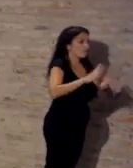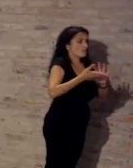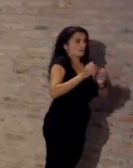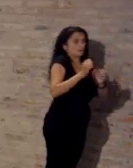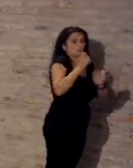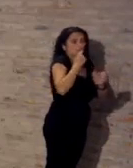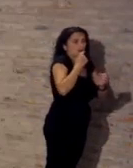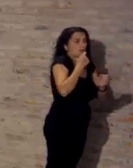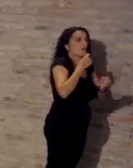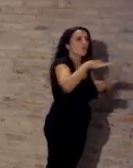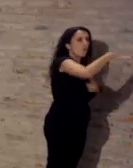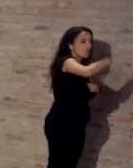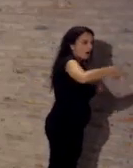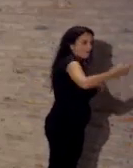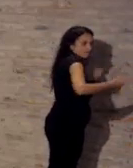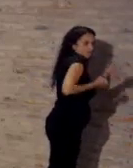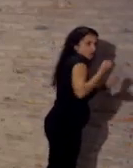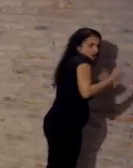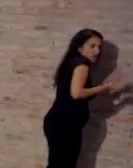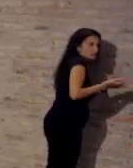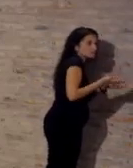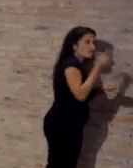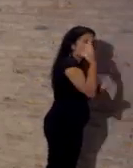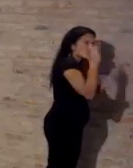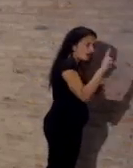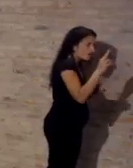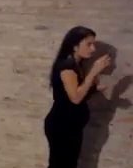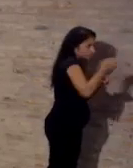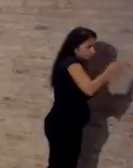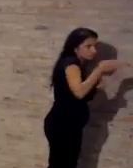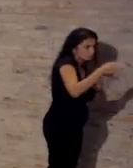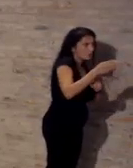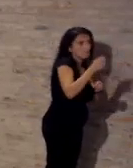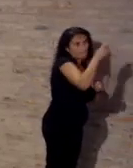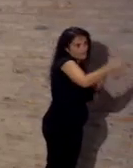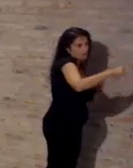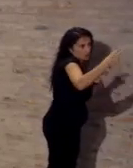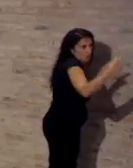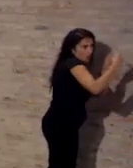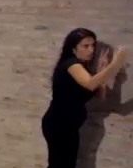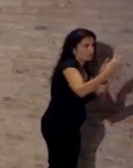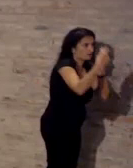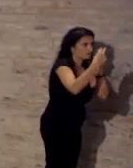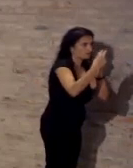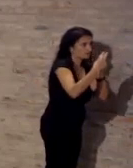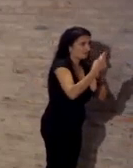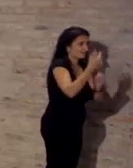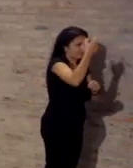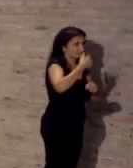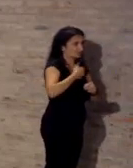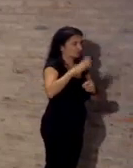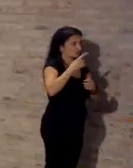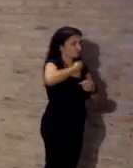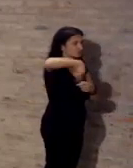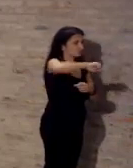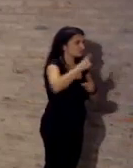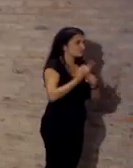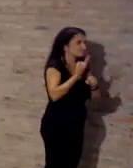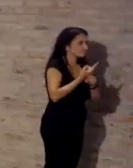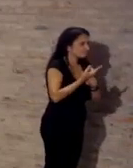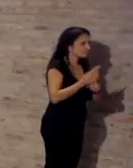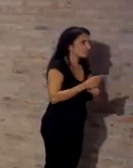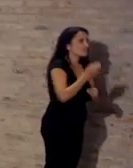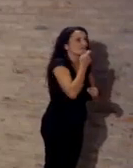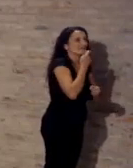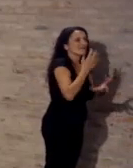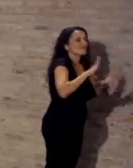en un boliche en un bar en lugares donde el resto de las personas tienen encuentros que tienen que ver con el ejercicio del la